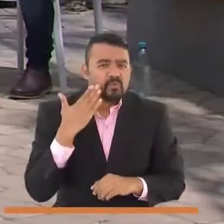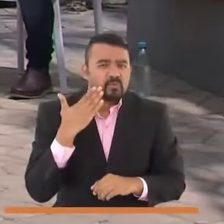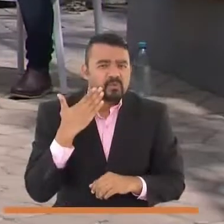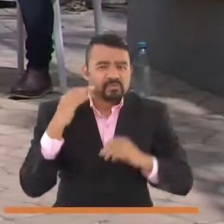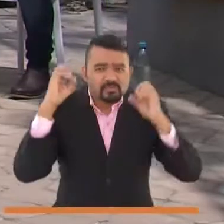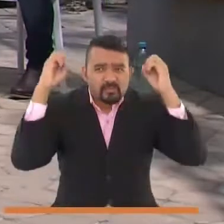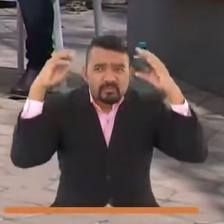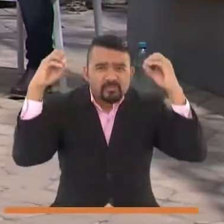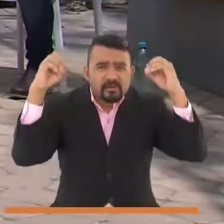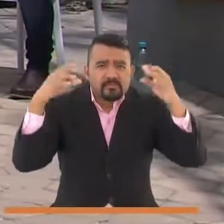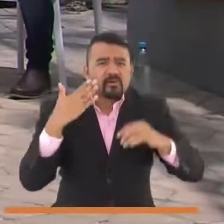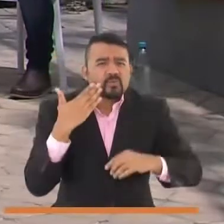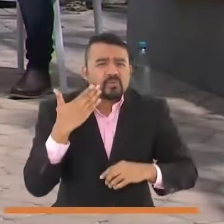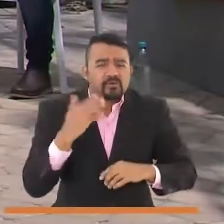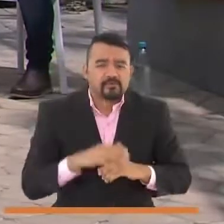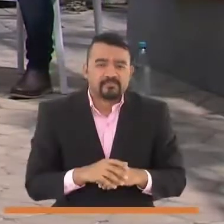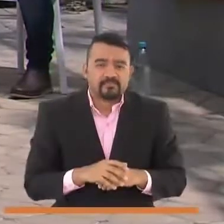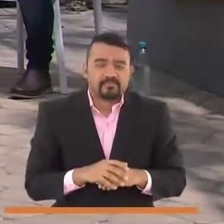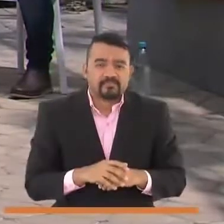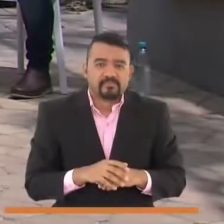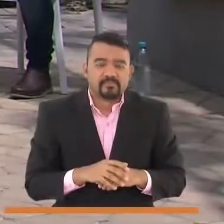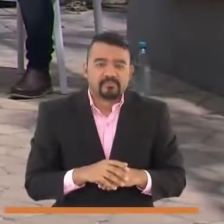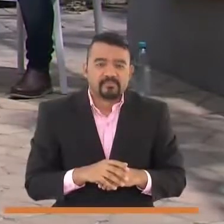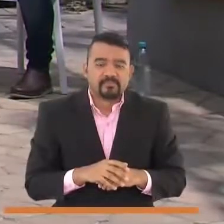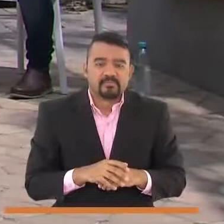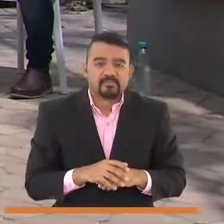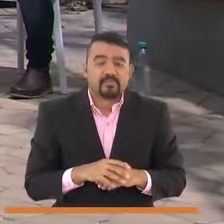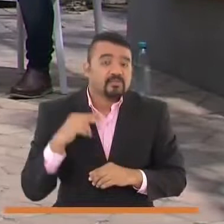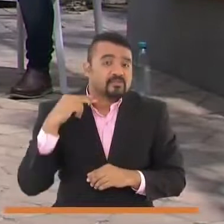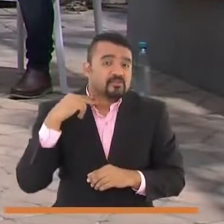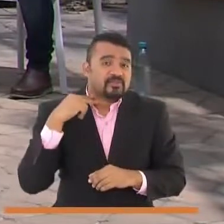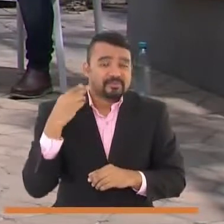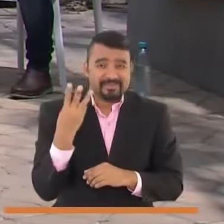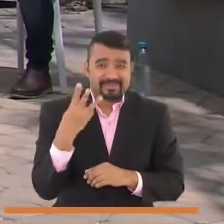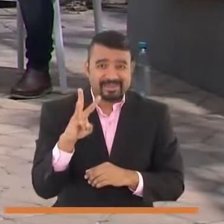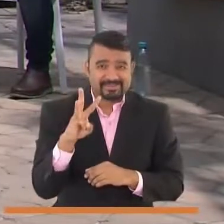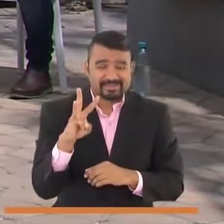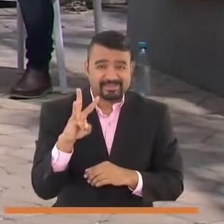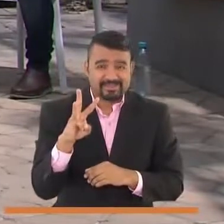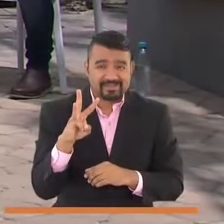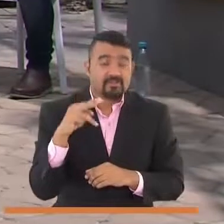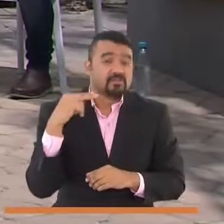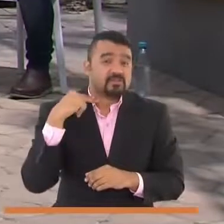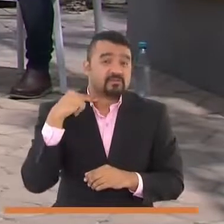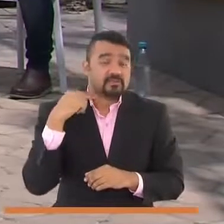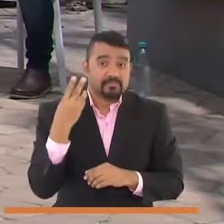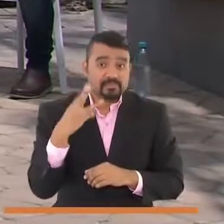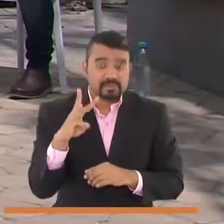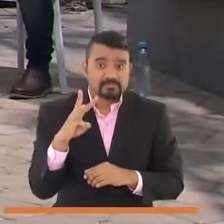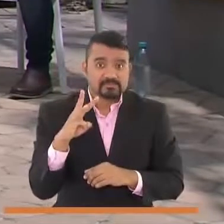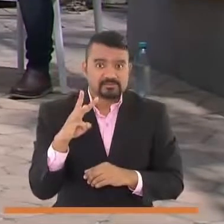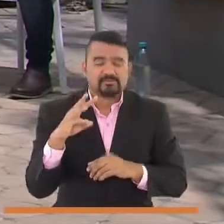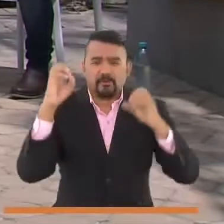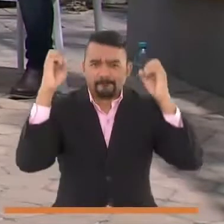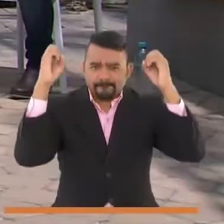el alumbrado de Navidad el día viernes 13 de noviembre. Sería histórico que